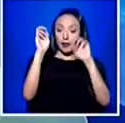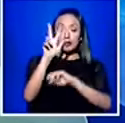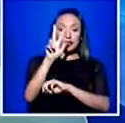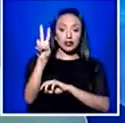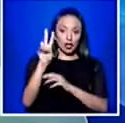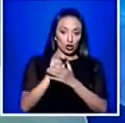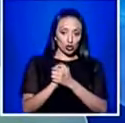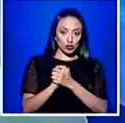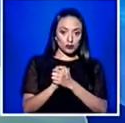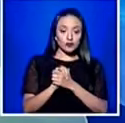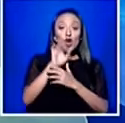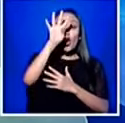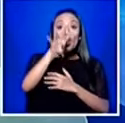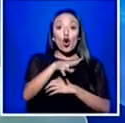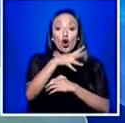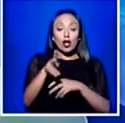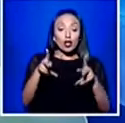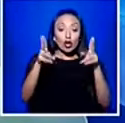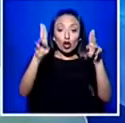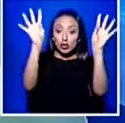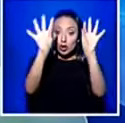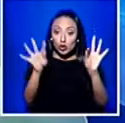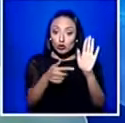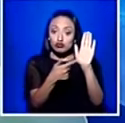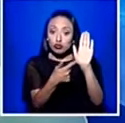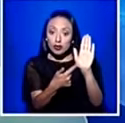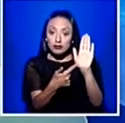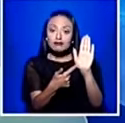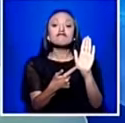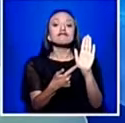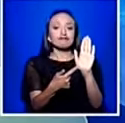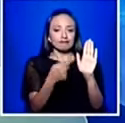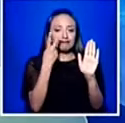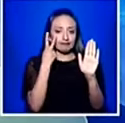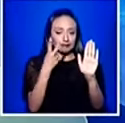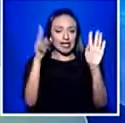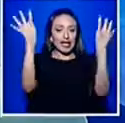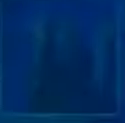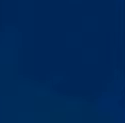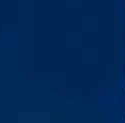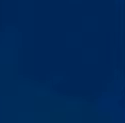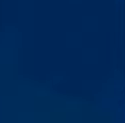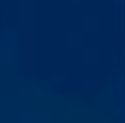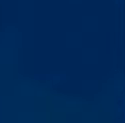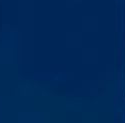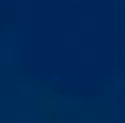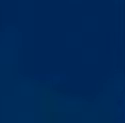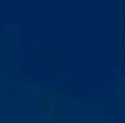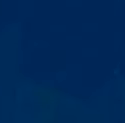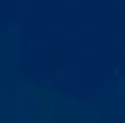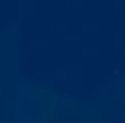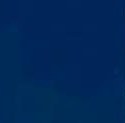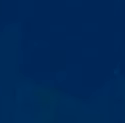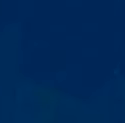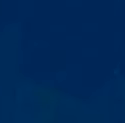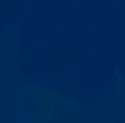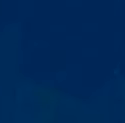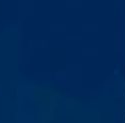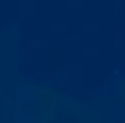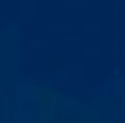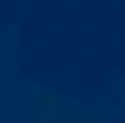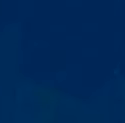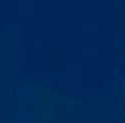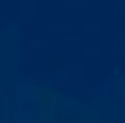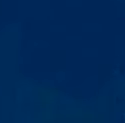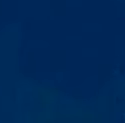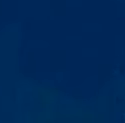7:32 y vamos a revisar los horarios de los cortes de luz según el cronograma de la empresa eléctrica Quito. A partir de las 12 horas hasta las 5 de la